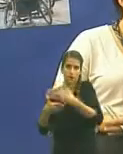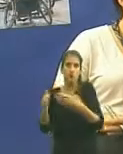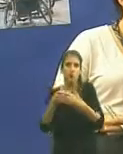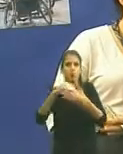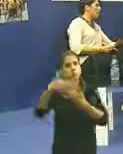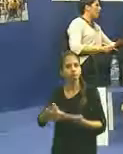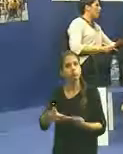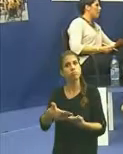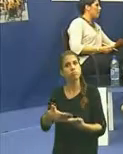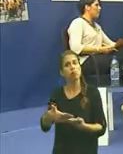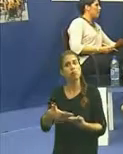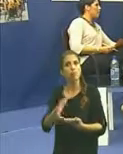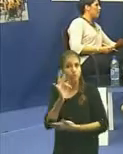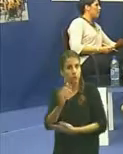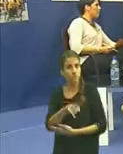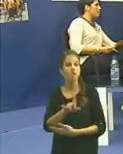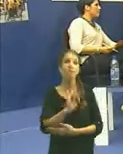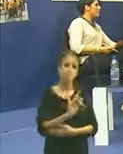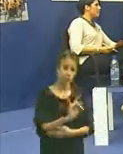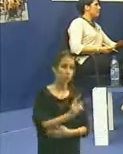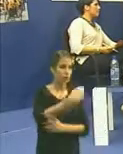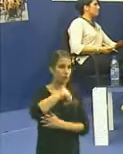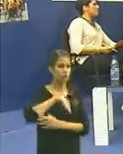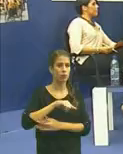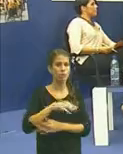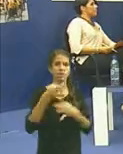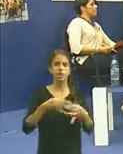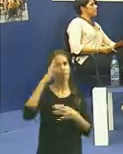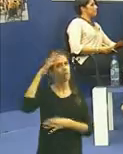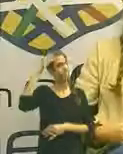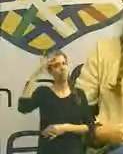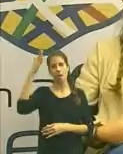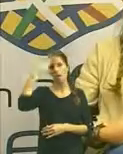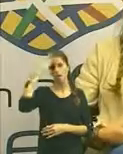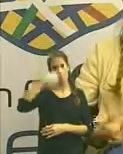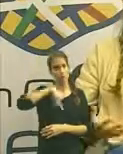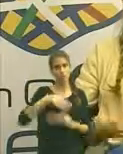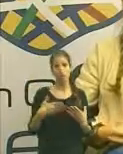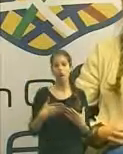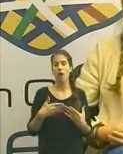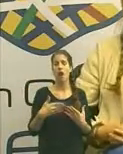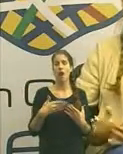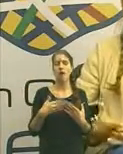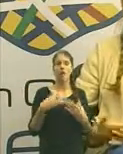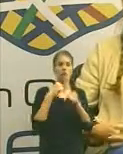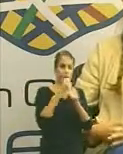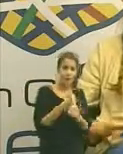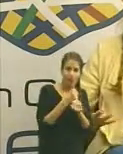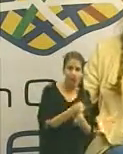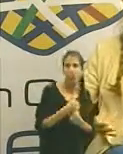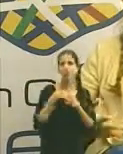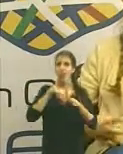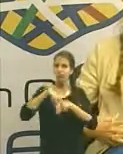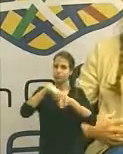con discapacidad? Claro, por supuesto, partimos de la base que el mundo de la equitación o de la hípica o de